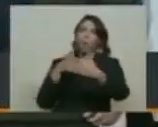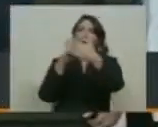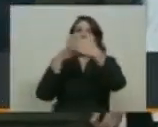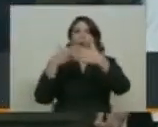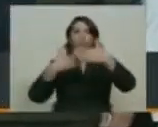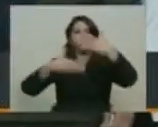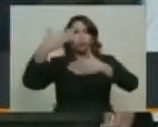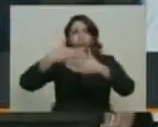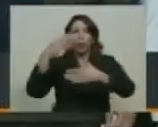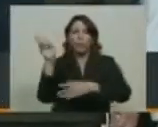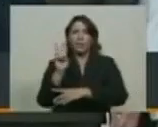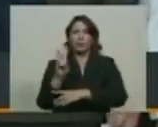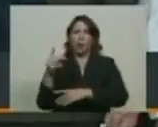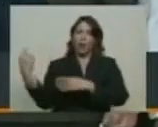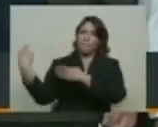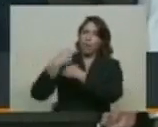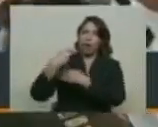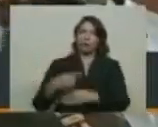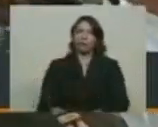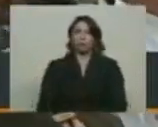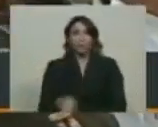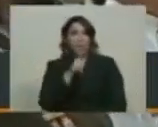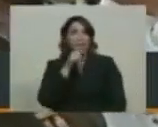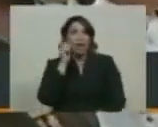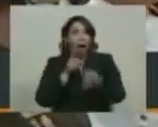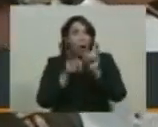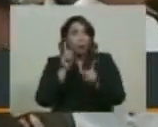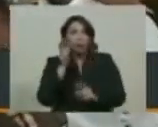Venezuela, amenaza a Venezuela. Hay quienes lo dicen aún.